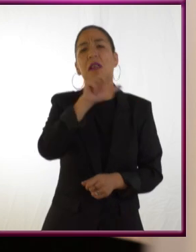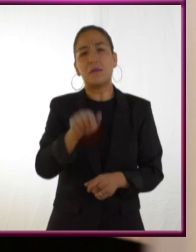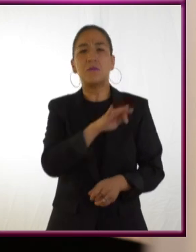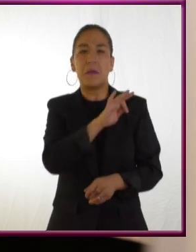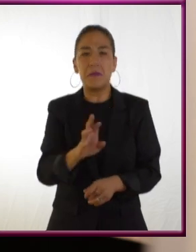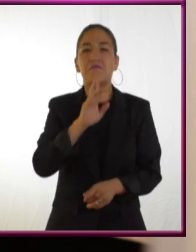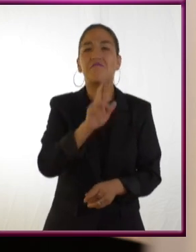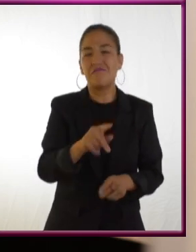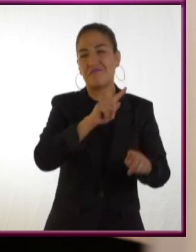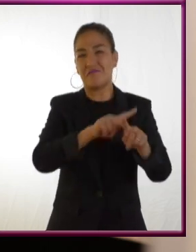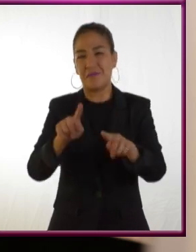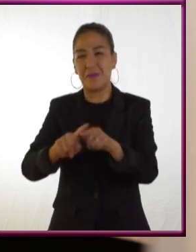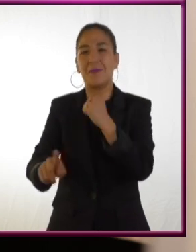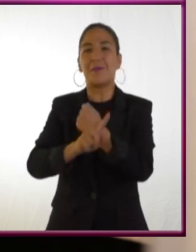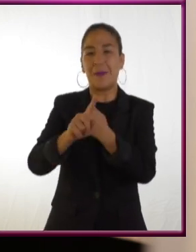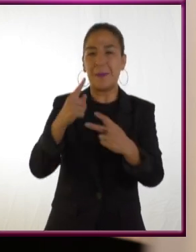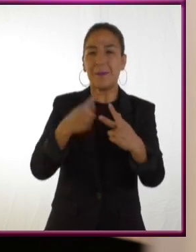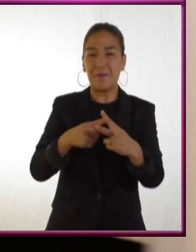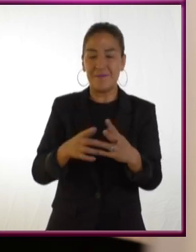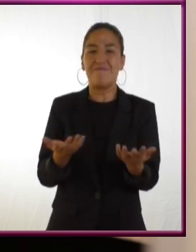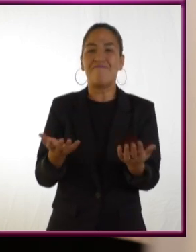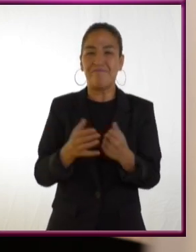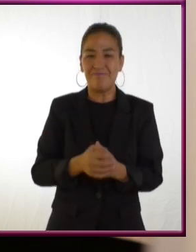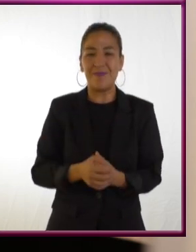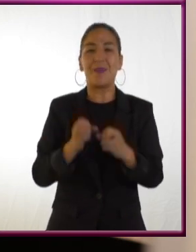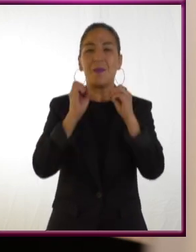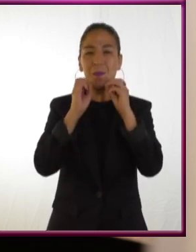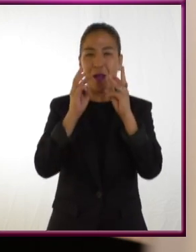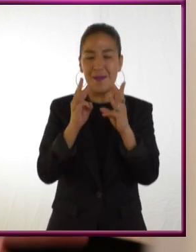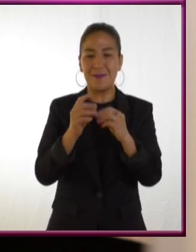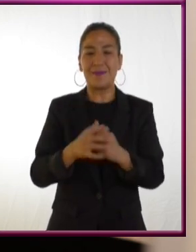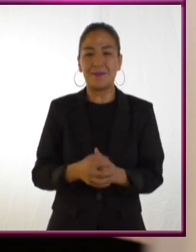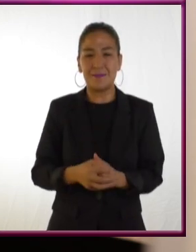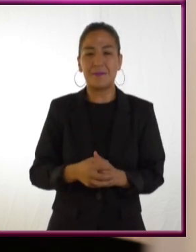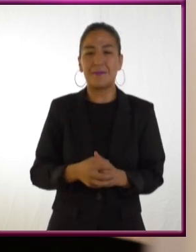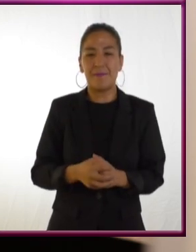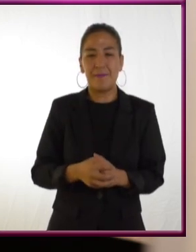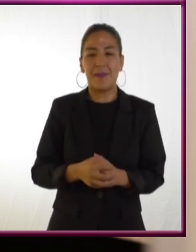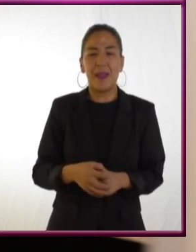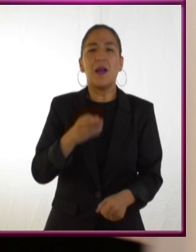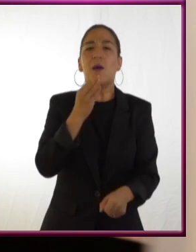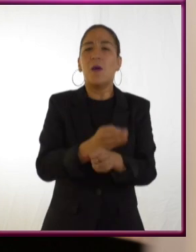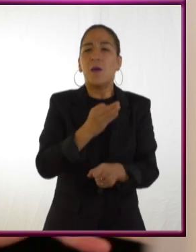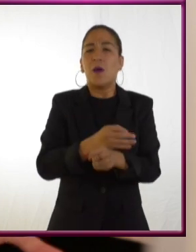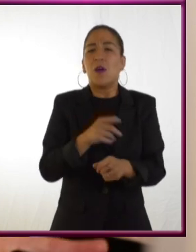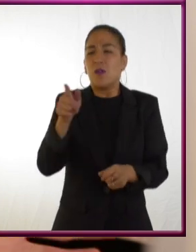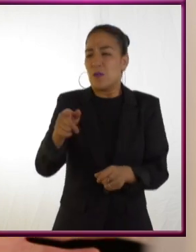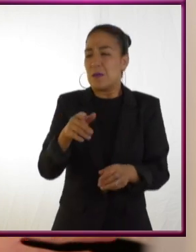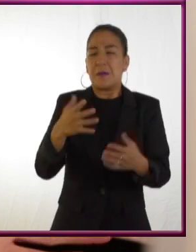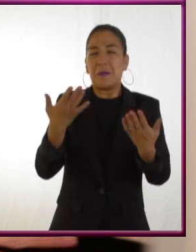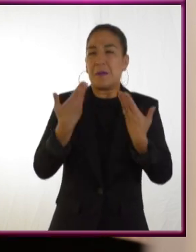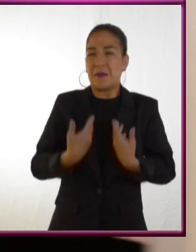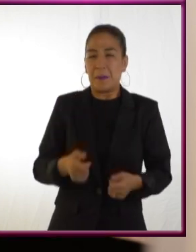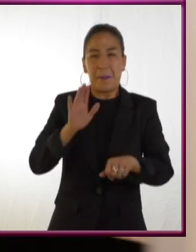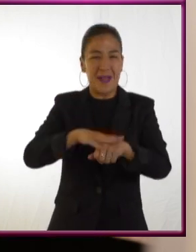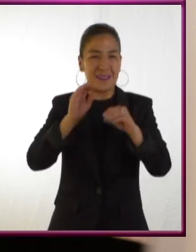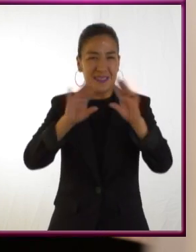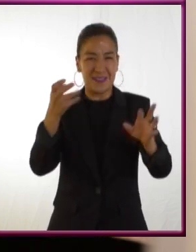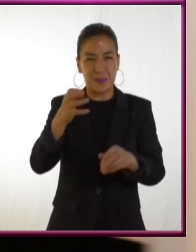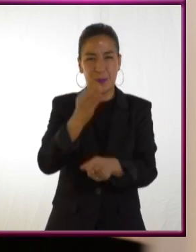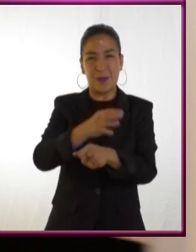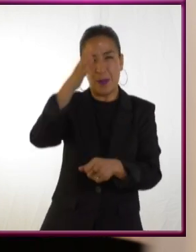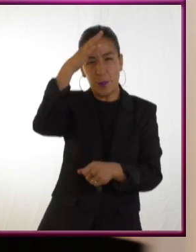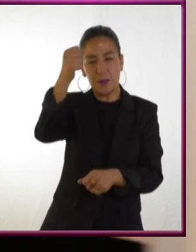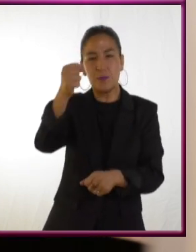empezar a resolver diferentes tipos de problemas. Wow. Y para tener un poquito más claro como todo este concepto,